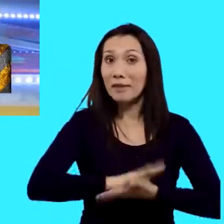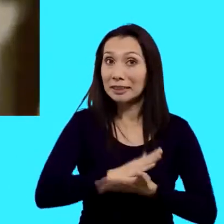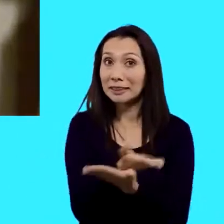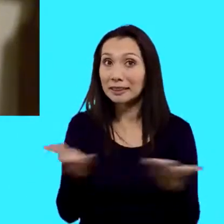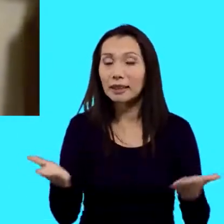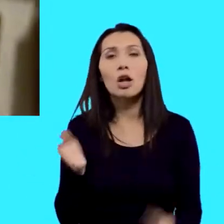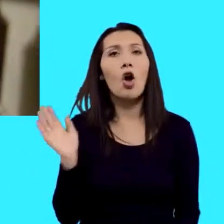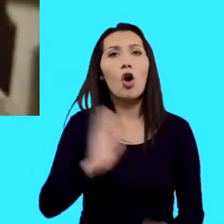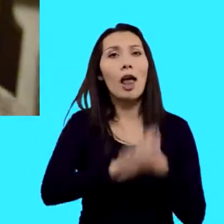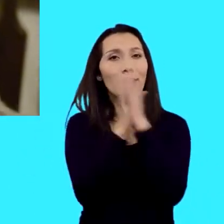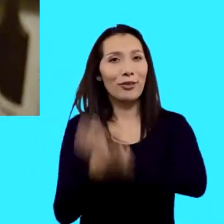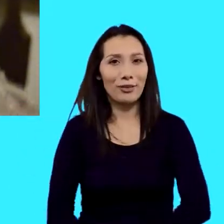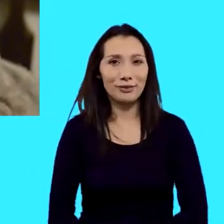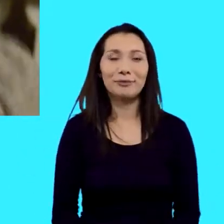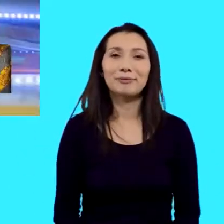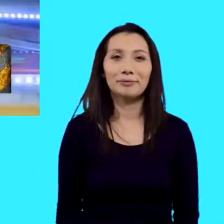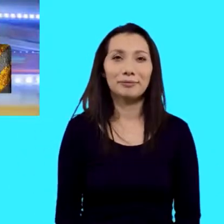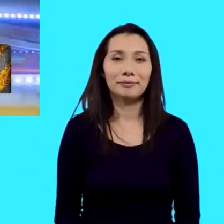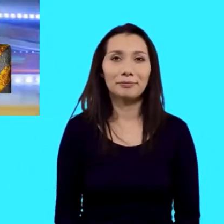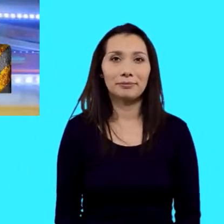fiesteros. Hola, hola a todos.